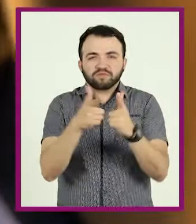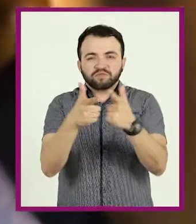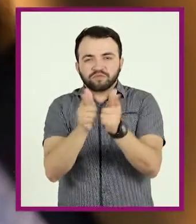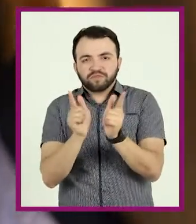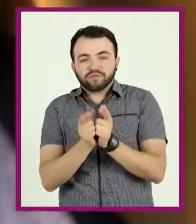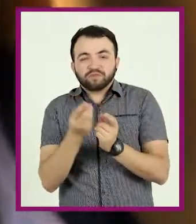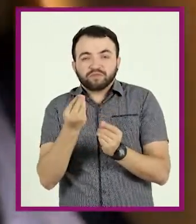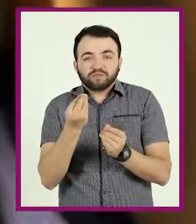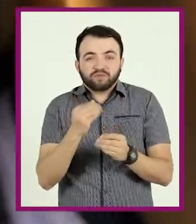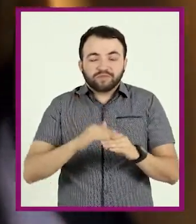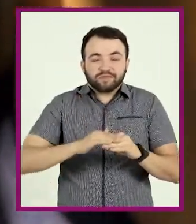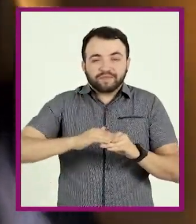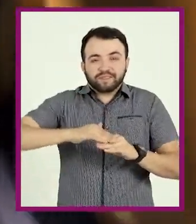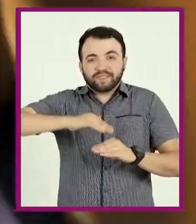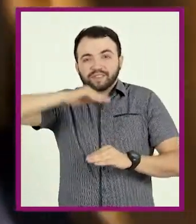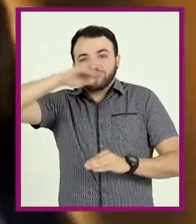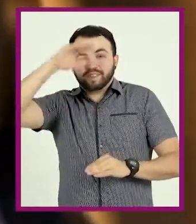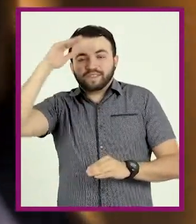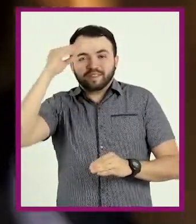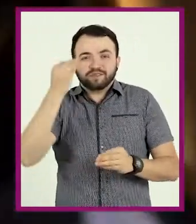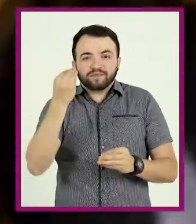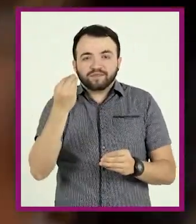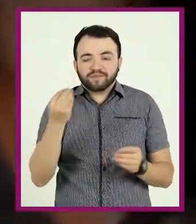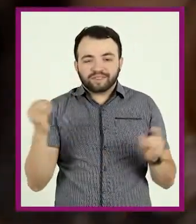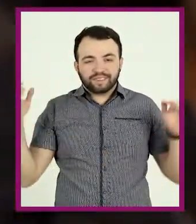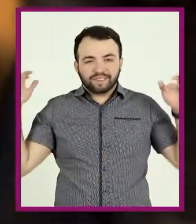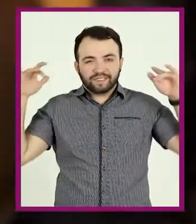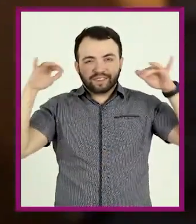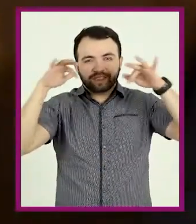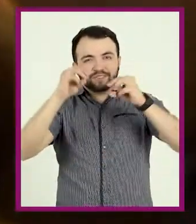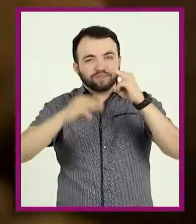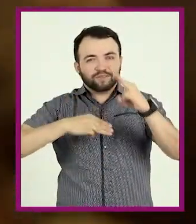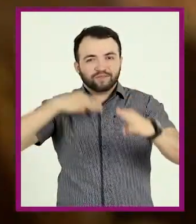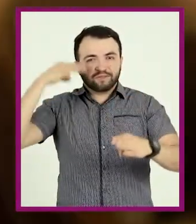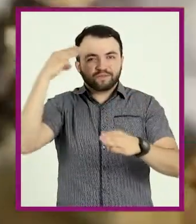más grandes eventos para bandas de alientos en el mundo.